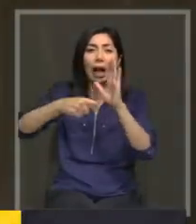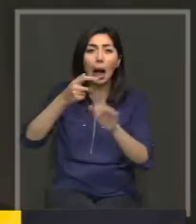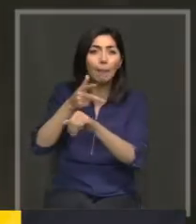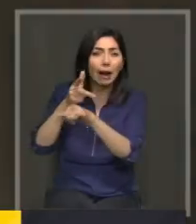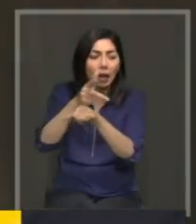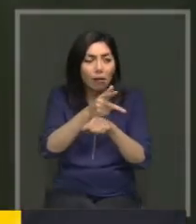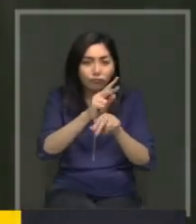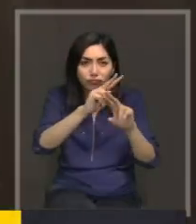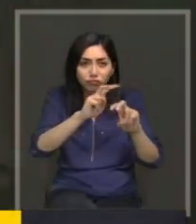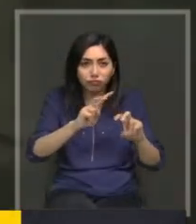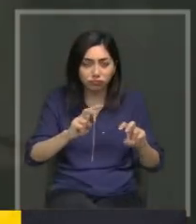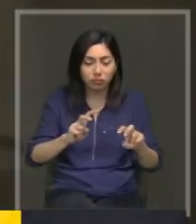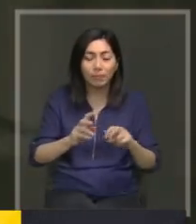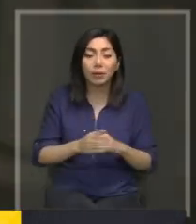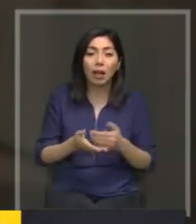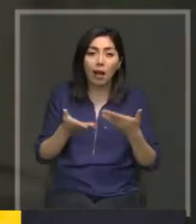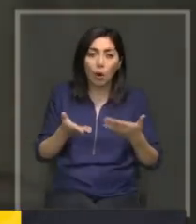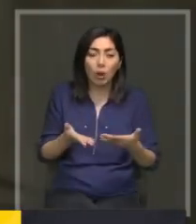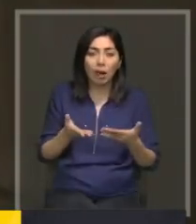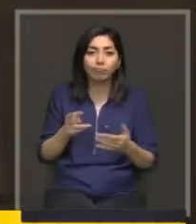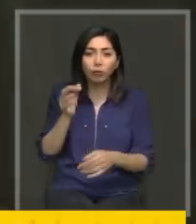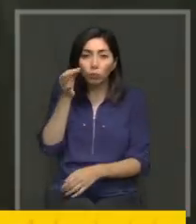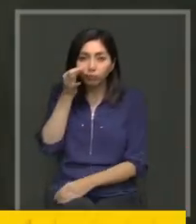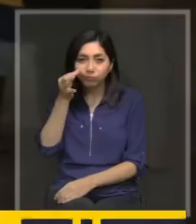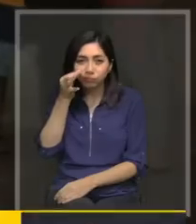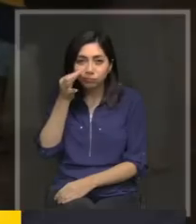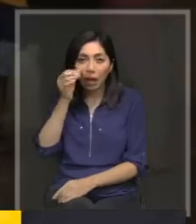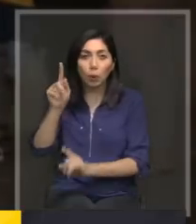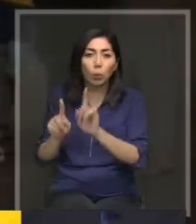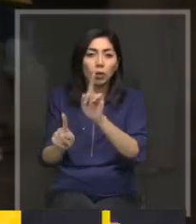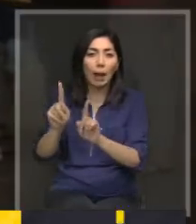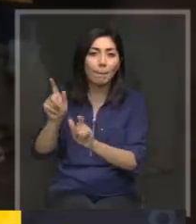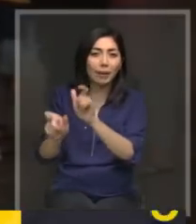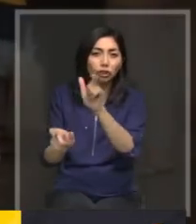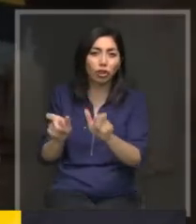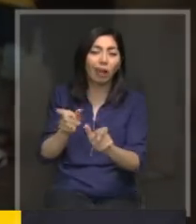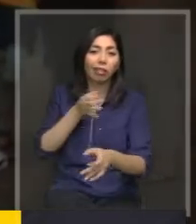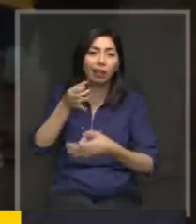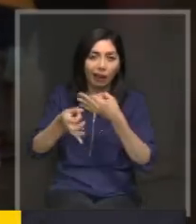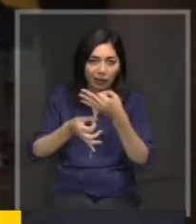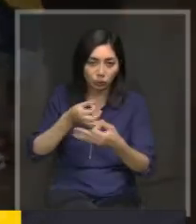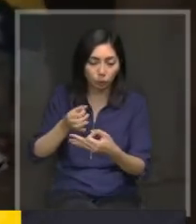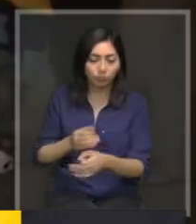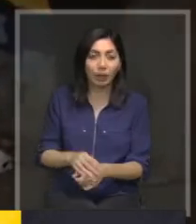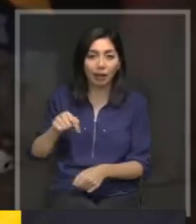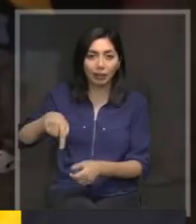Lircay. Pasemos a escuchar algunas de las declaraciones que ya hemos podido recopilar acá en la comuna de Recoleta.